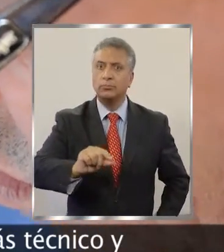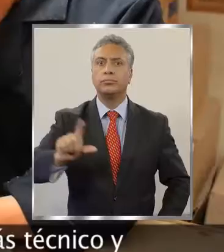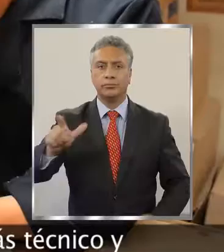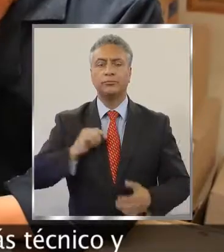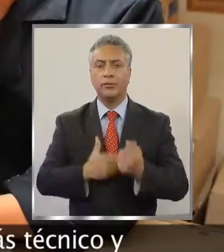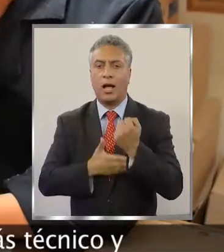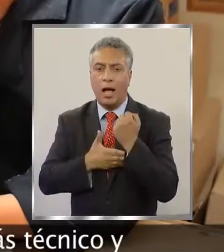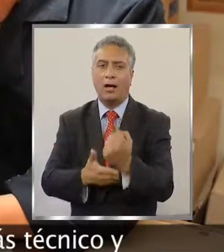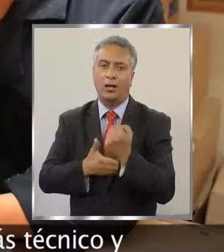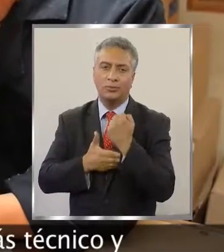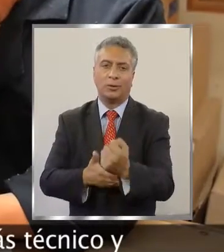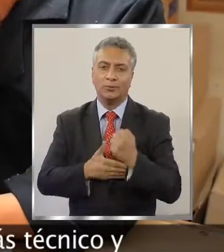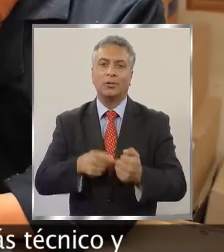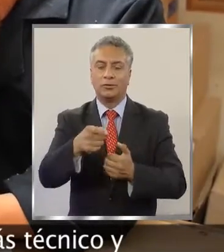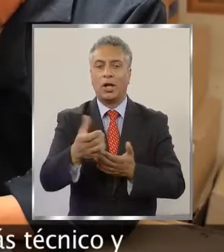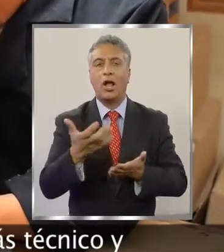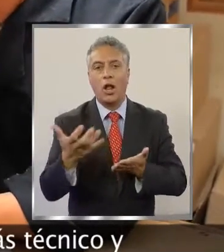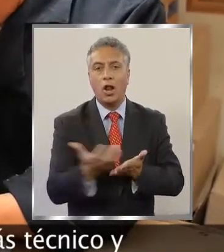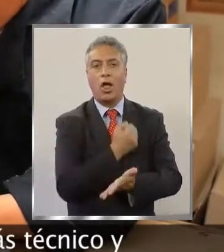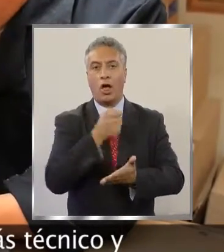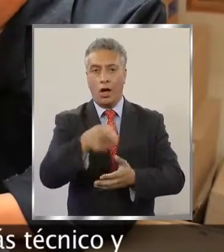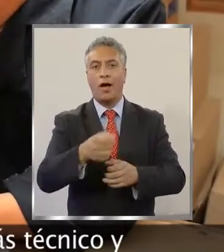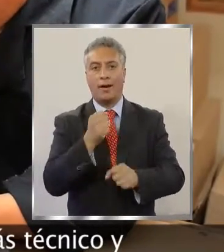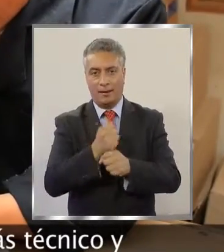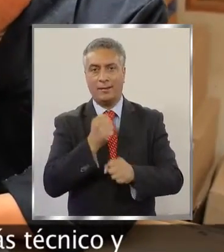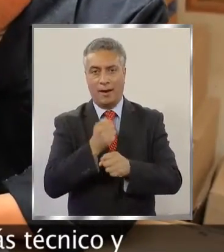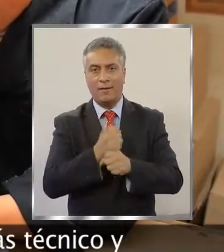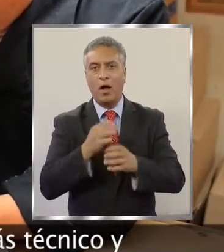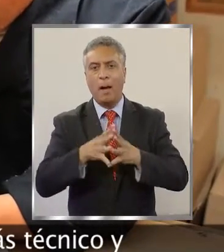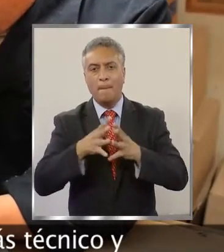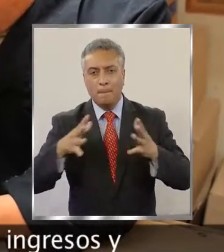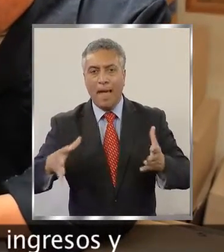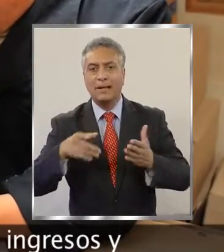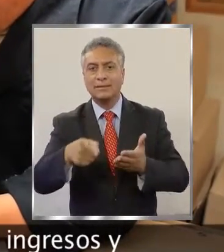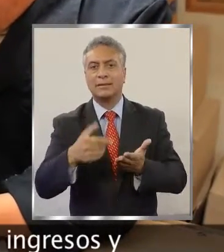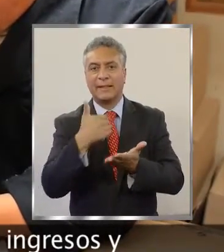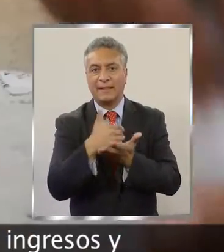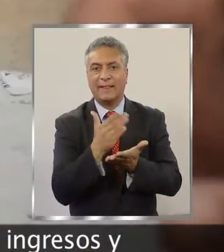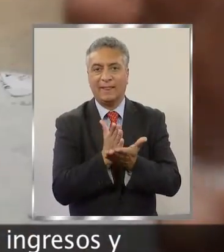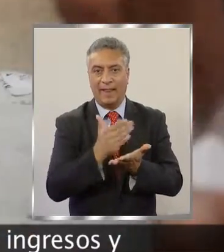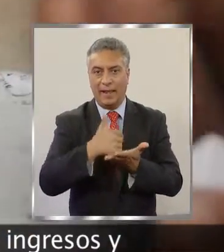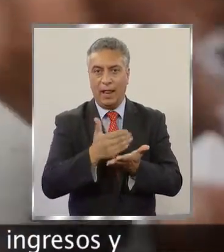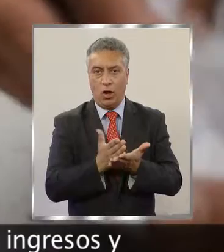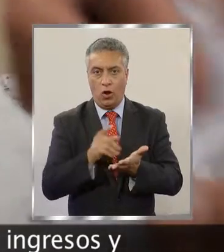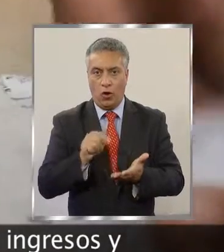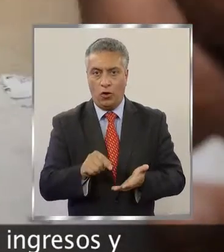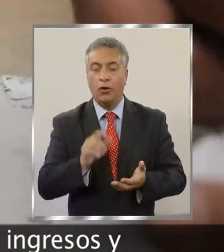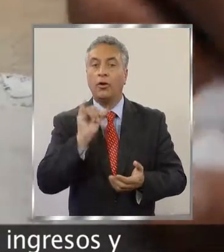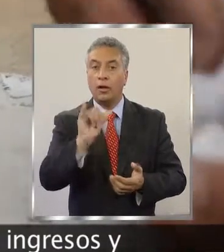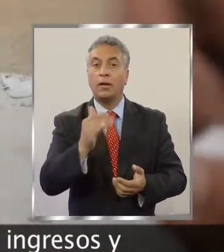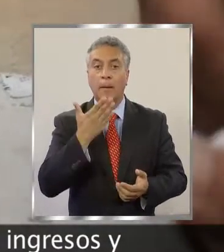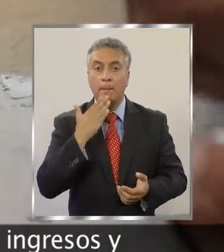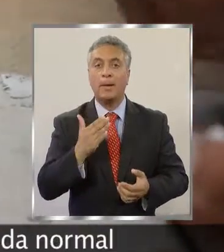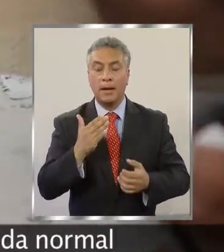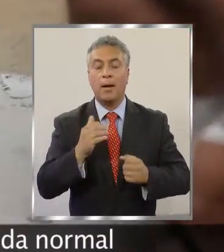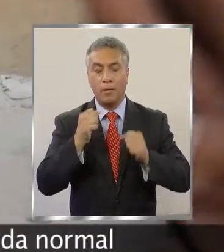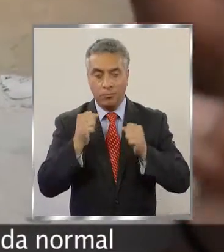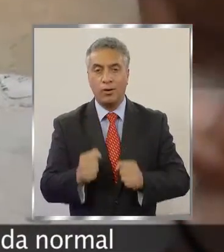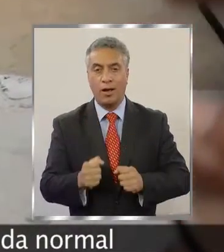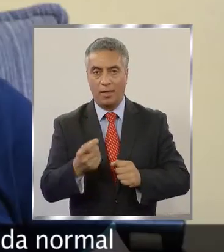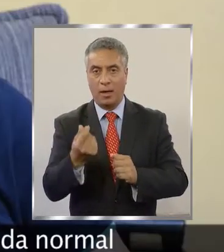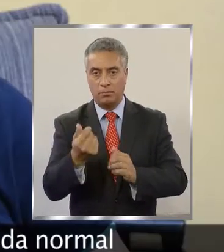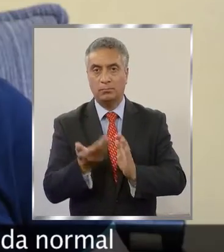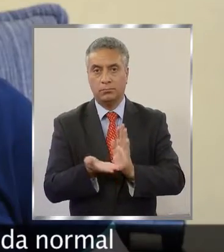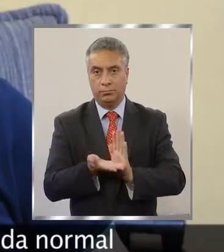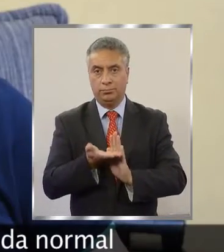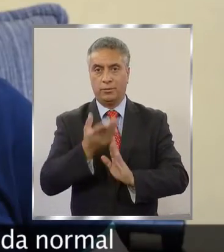logren un tipo de trabajo más técnico y que les permita mejorar su ingreso y además